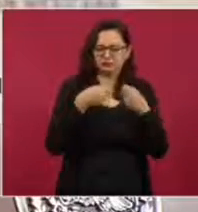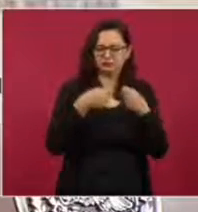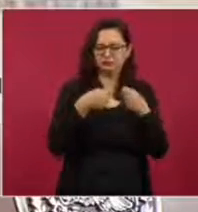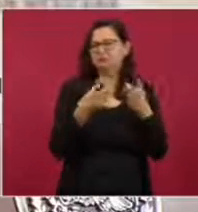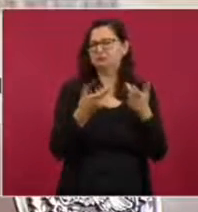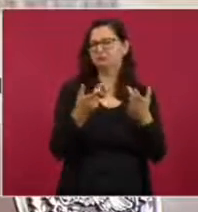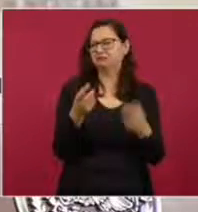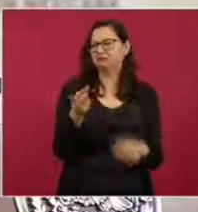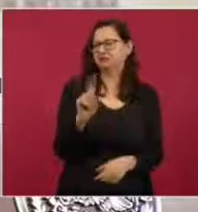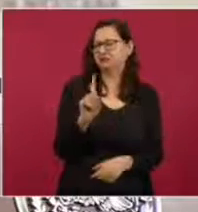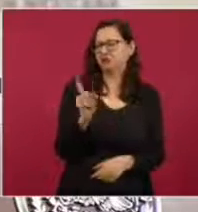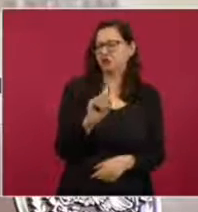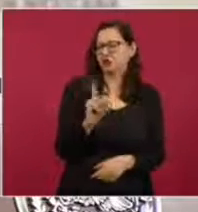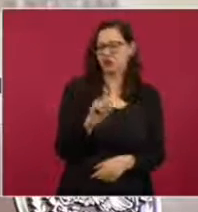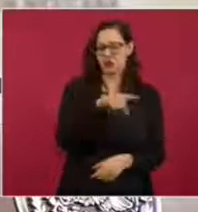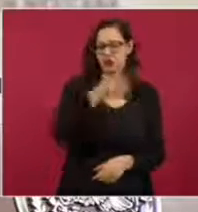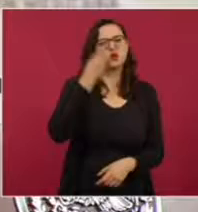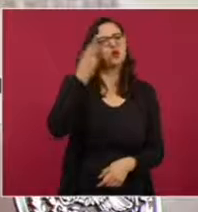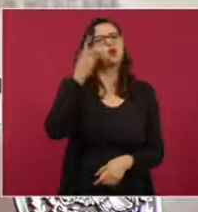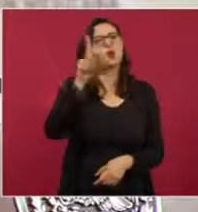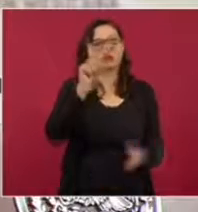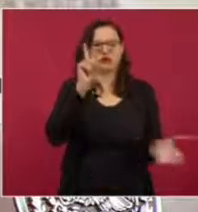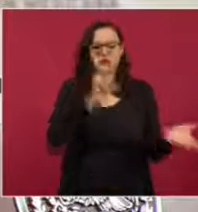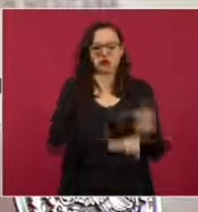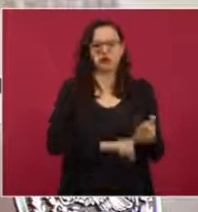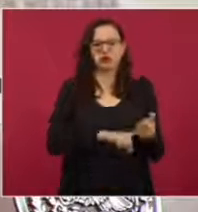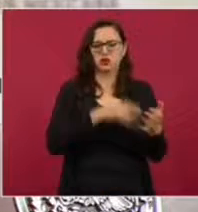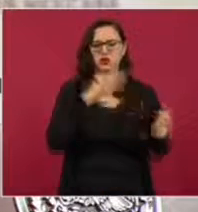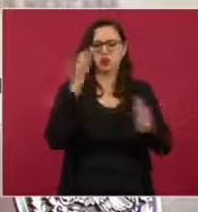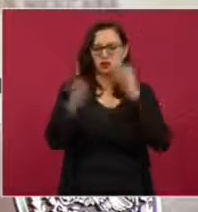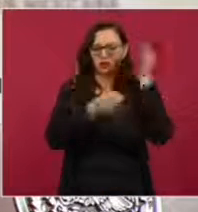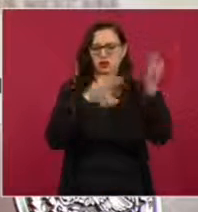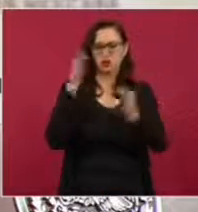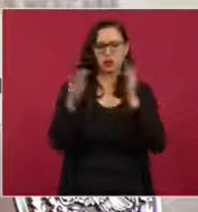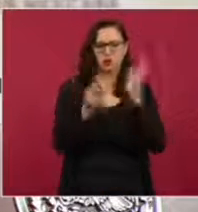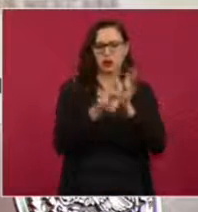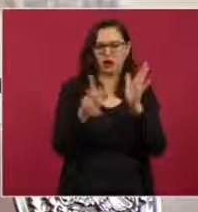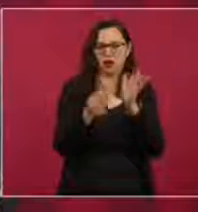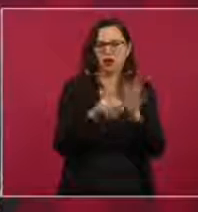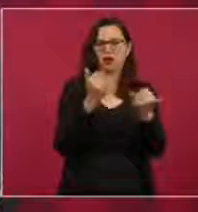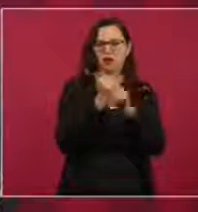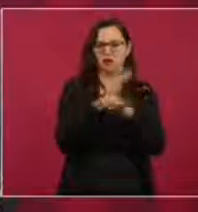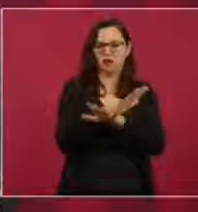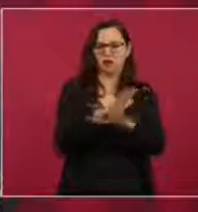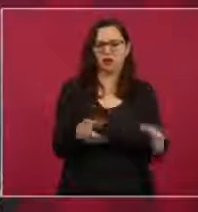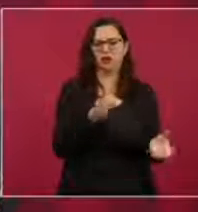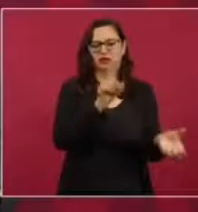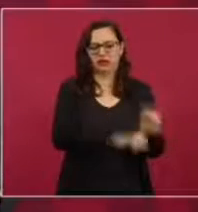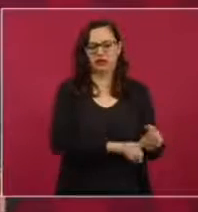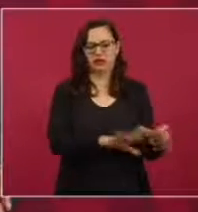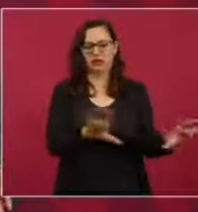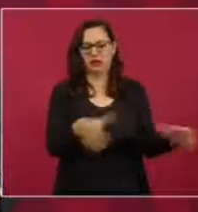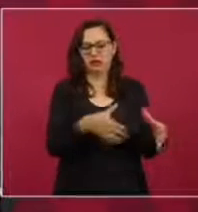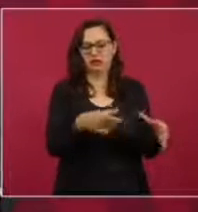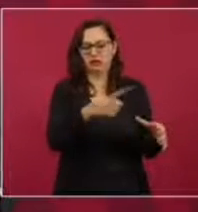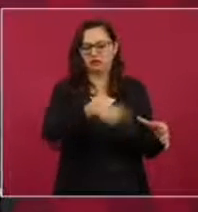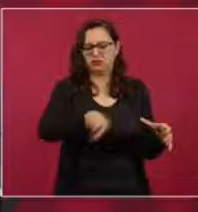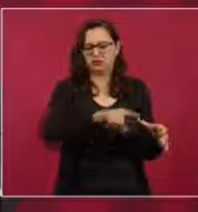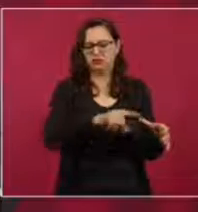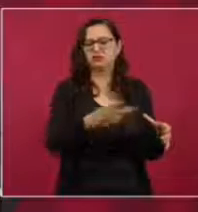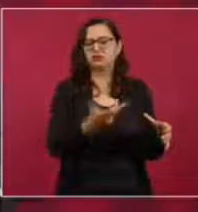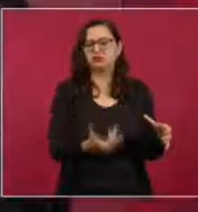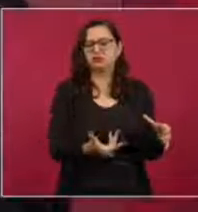los dueños de los medios de información convencionales, no todos,